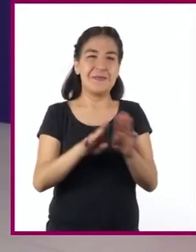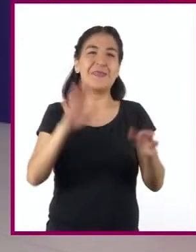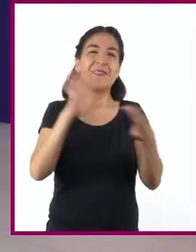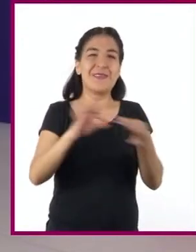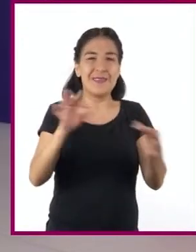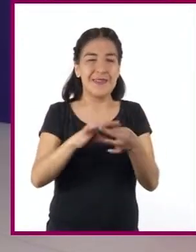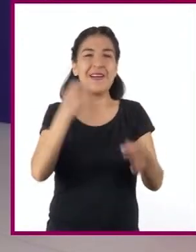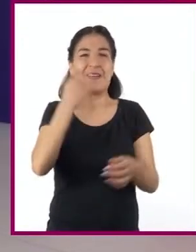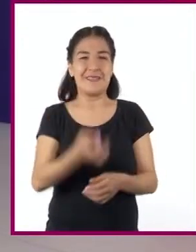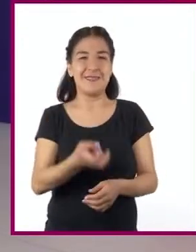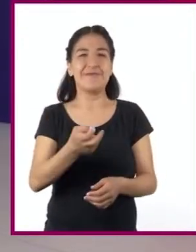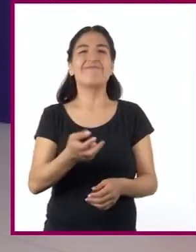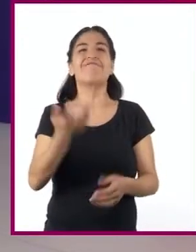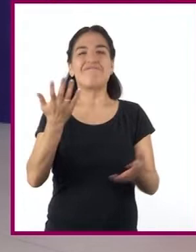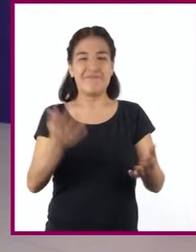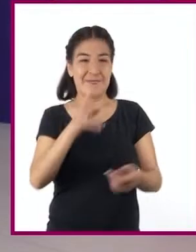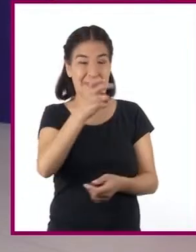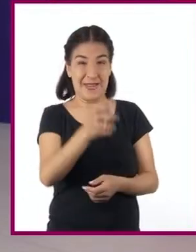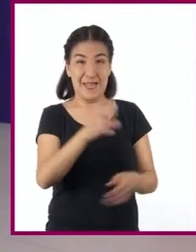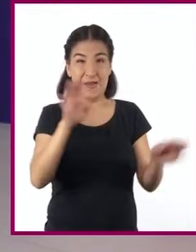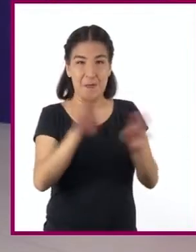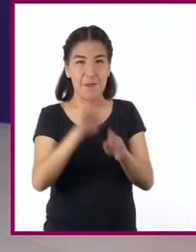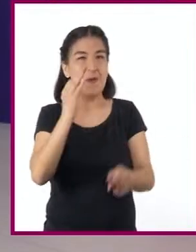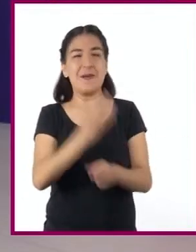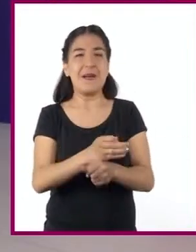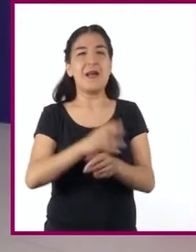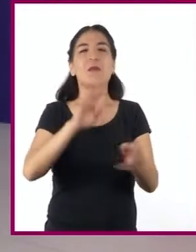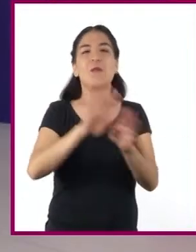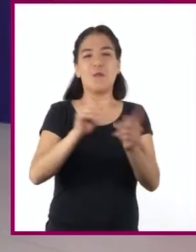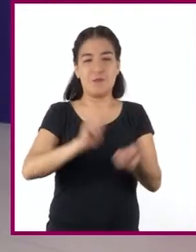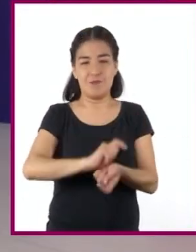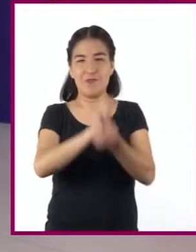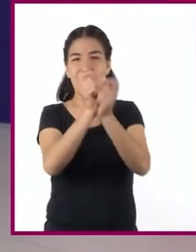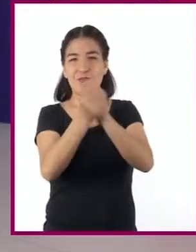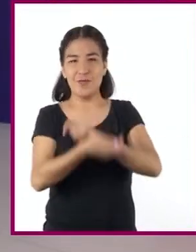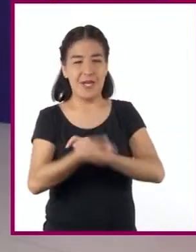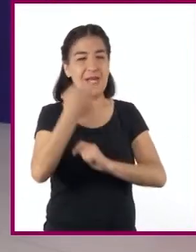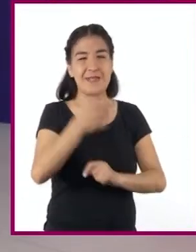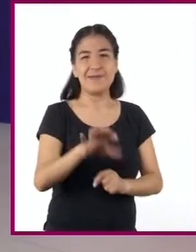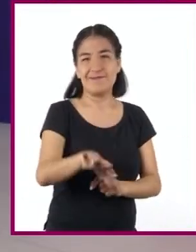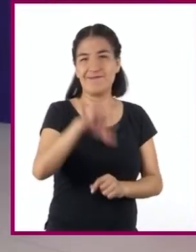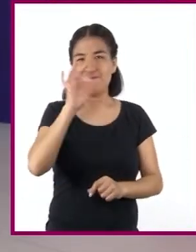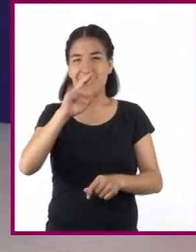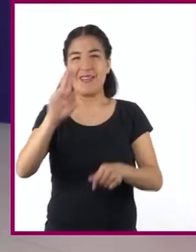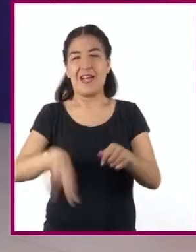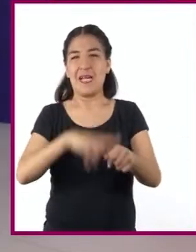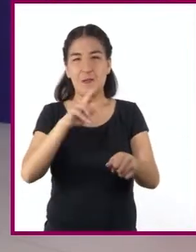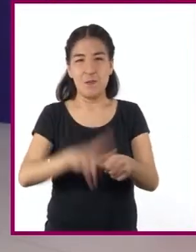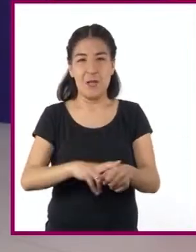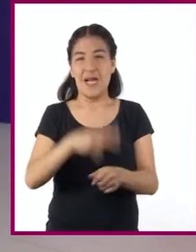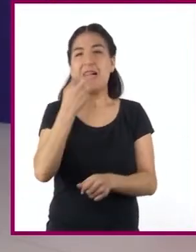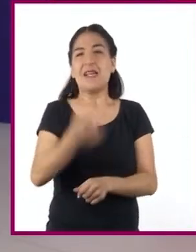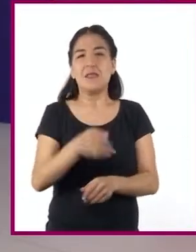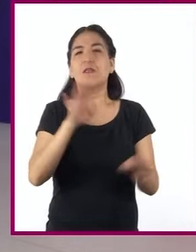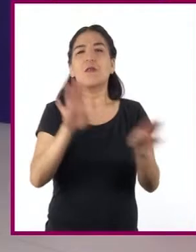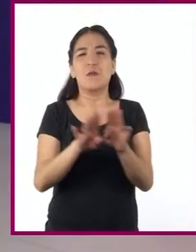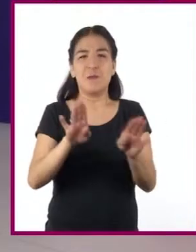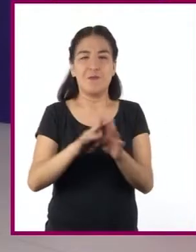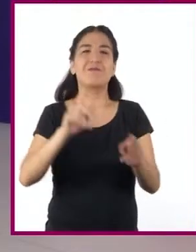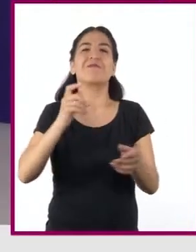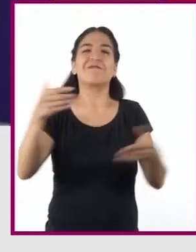en realidad no de esa en particular, sino de la evolución por selección natural. Y esto implica a la